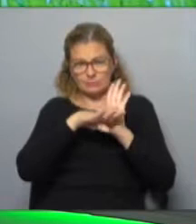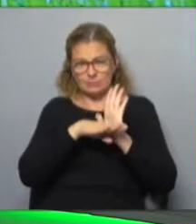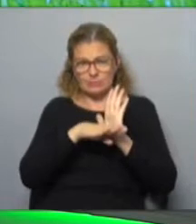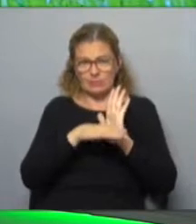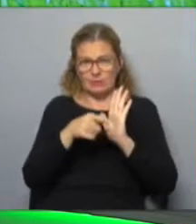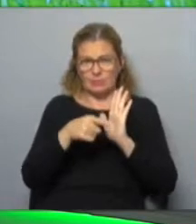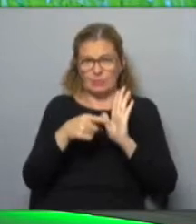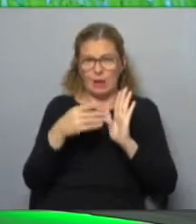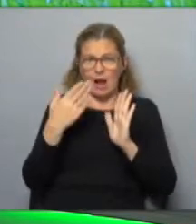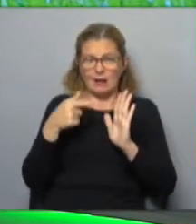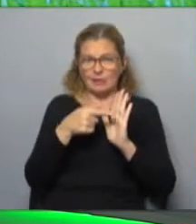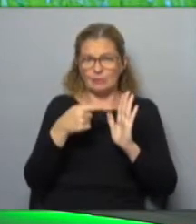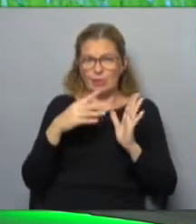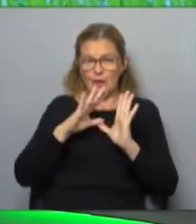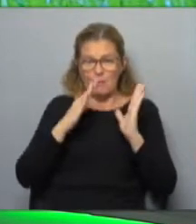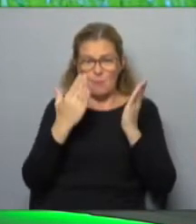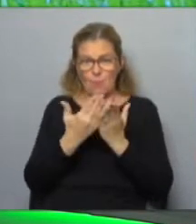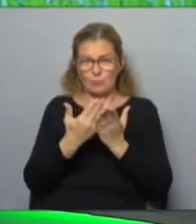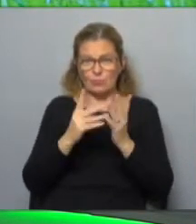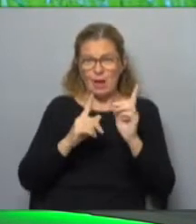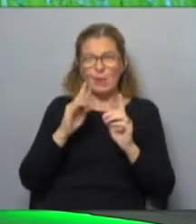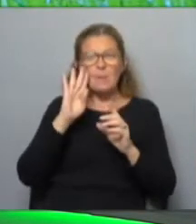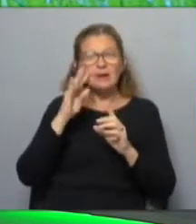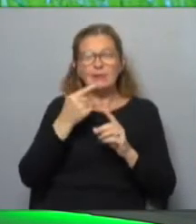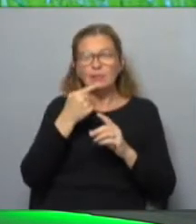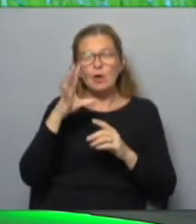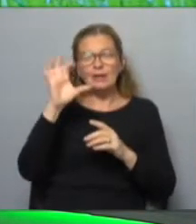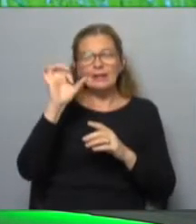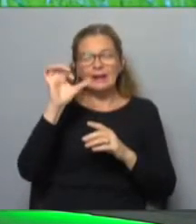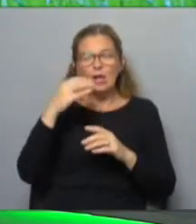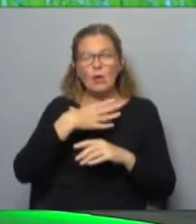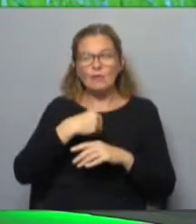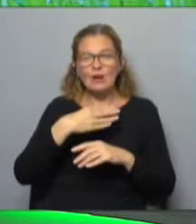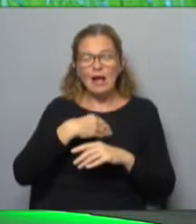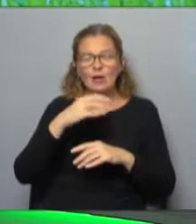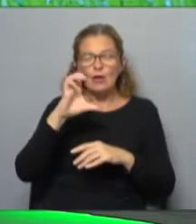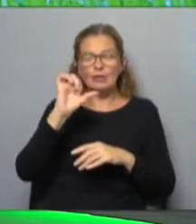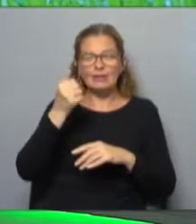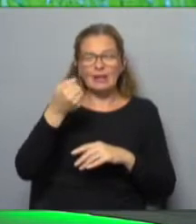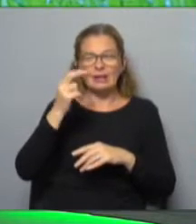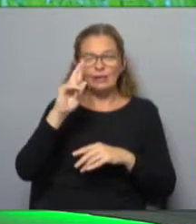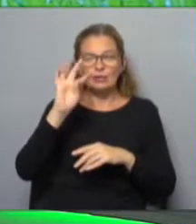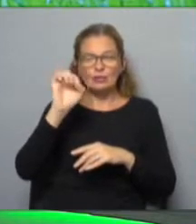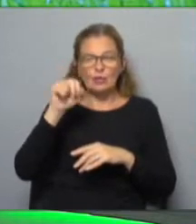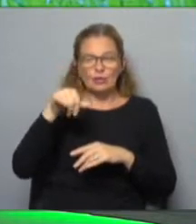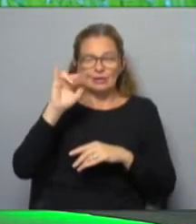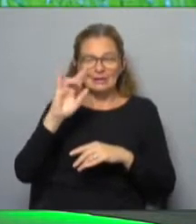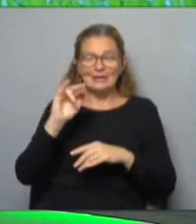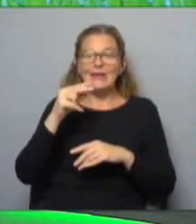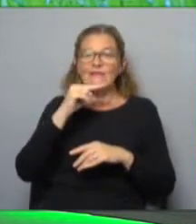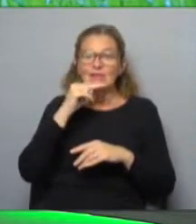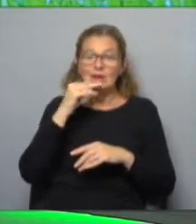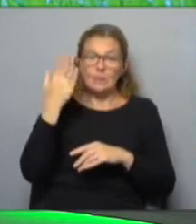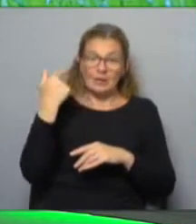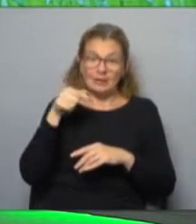contramano de lo que estaba sucediendo en el mundo. Algo similar dijo también el senador del Partido Nacional, Juan Sartori, y lo que sucedió fue que el viernes pasado